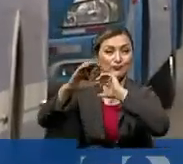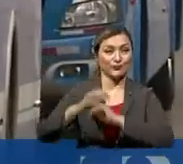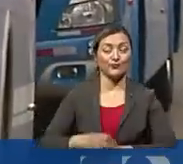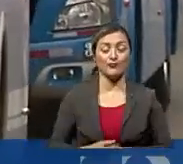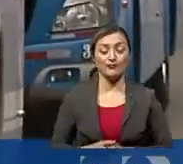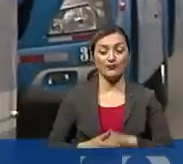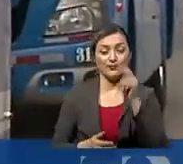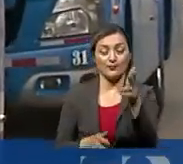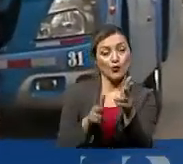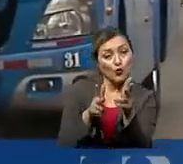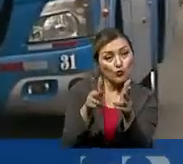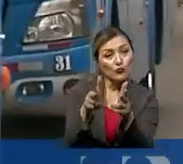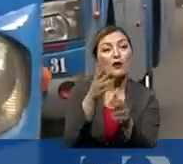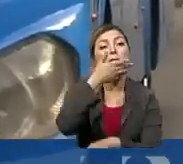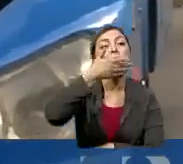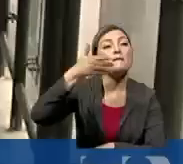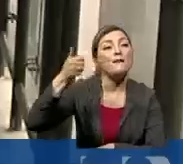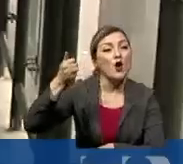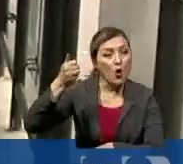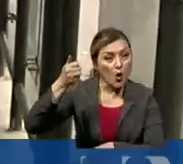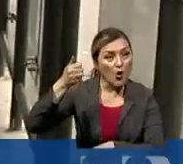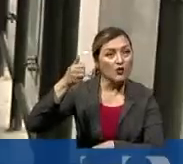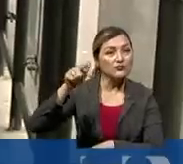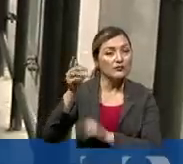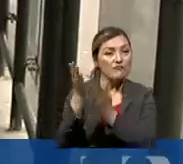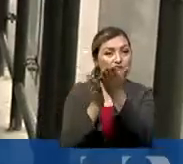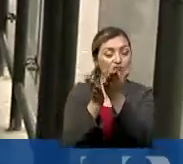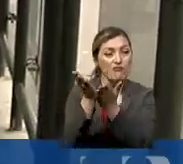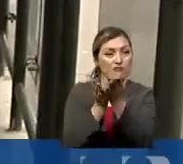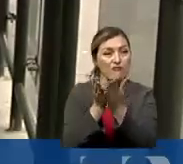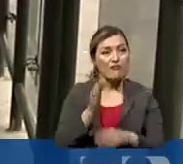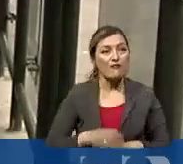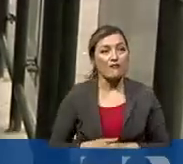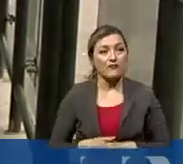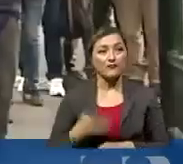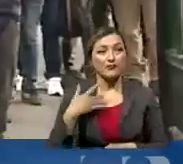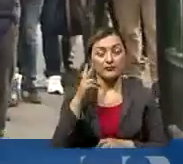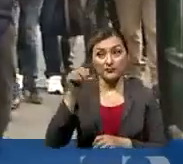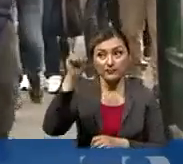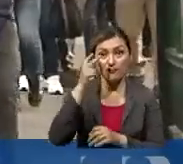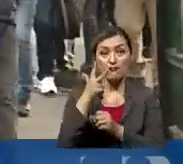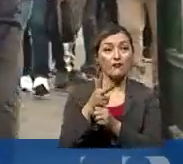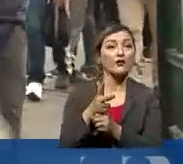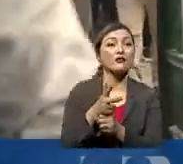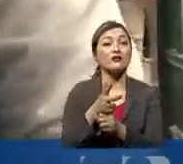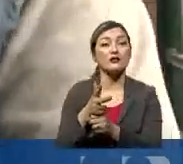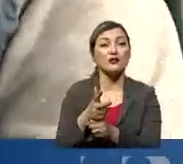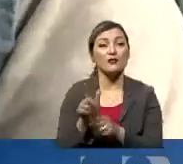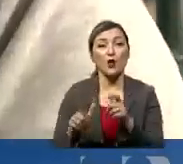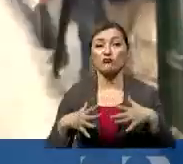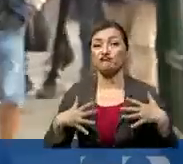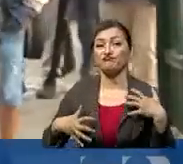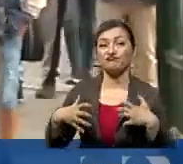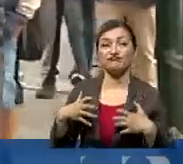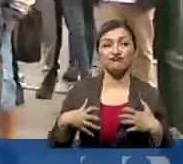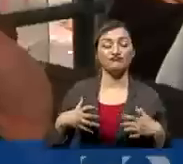Con esta medida se busca mejorar el servicio para los usuarios de ese corredor, aunque tras el recorrido que cumplimos ayer se evidenció que el malestar